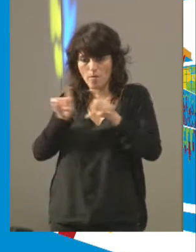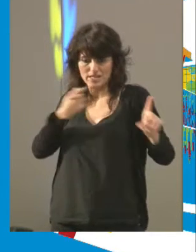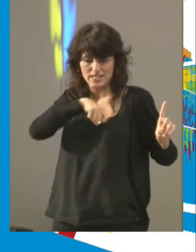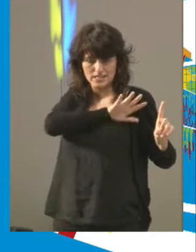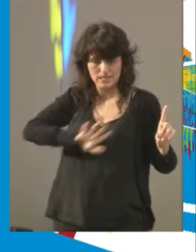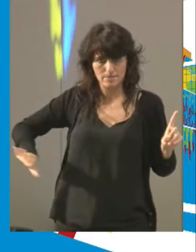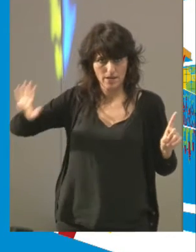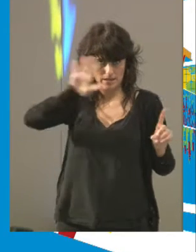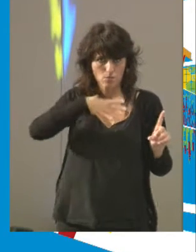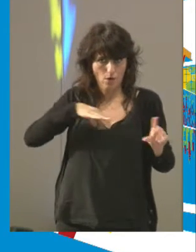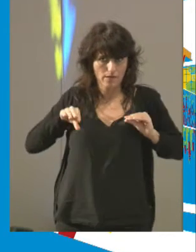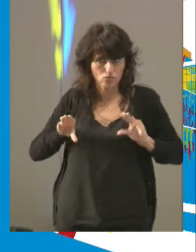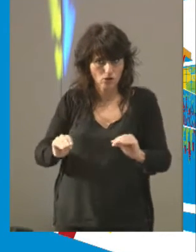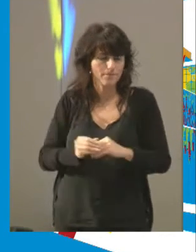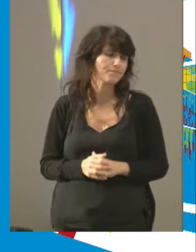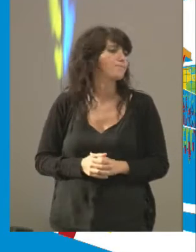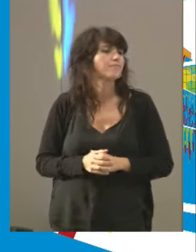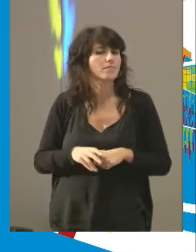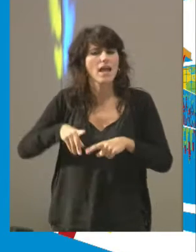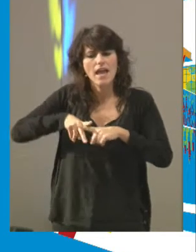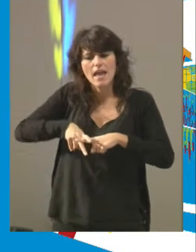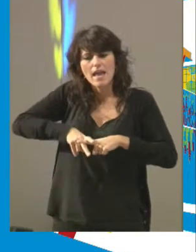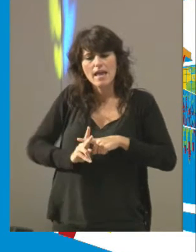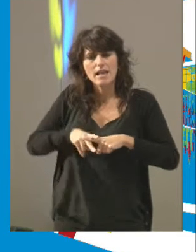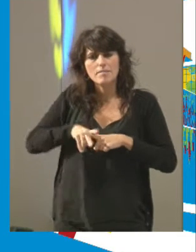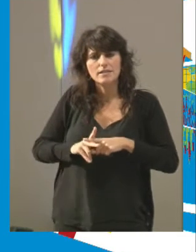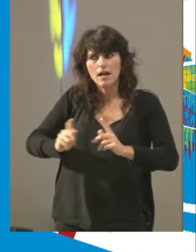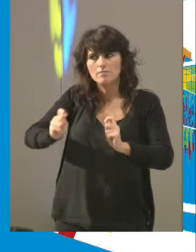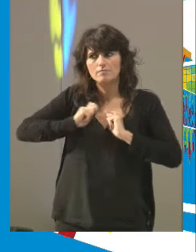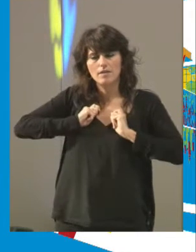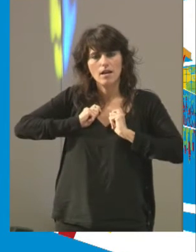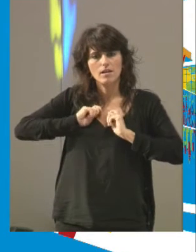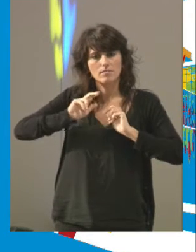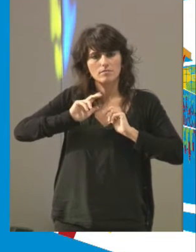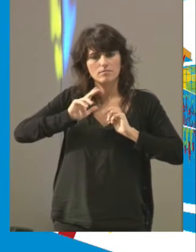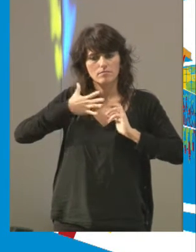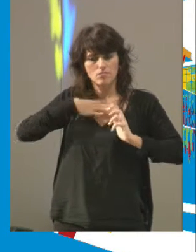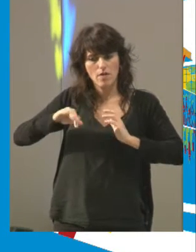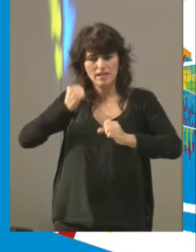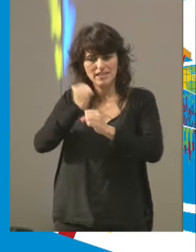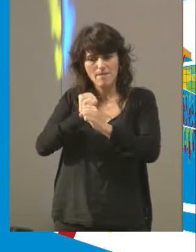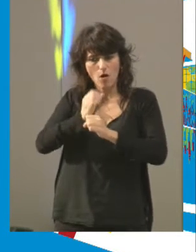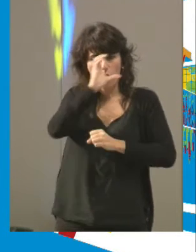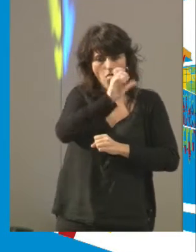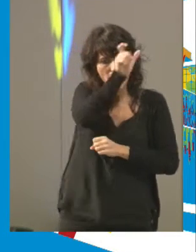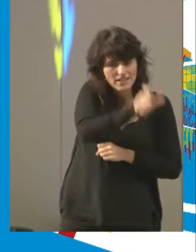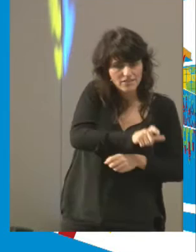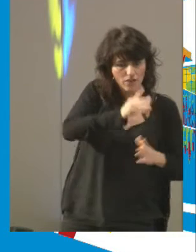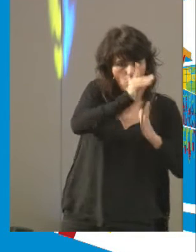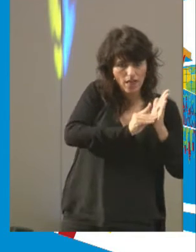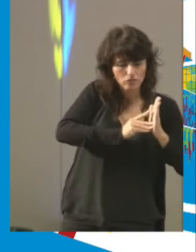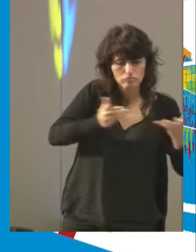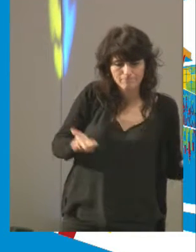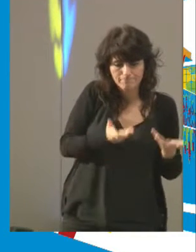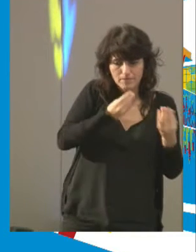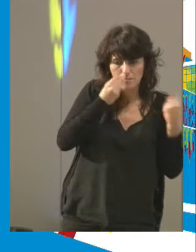España. Es una herramienta que nos permite armonizar el trabajo del científico de datos, de la